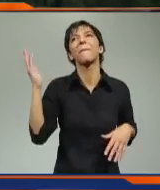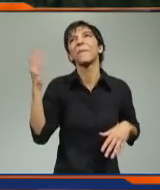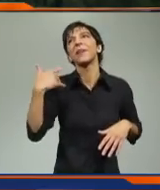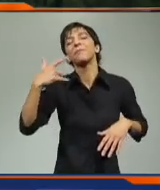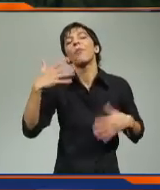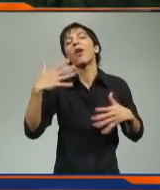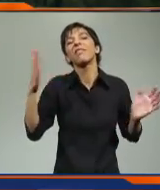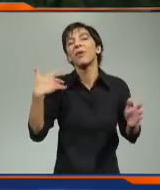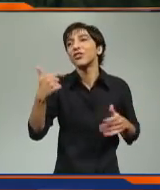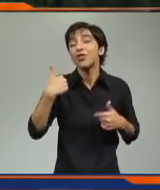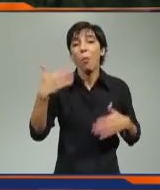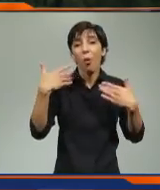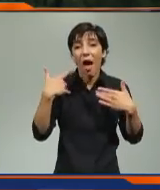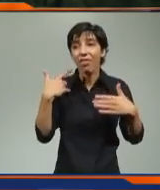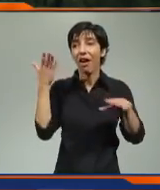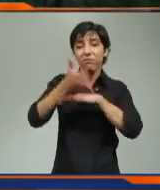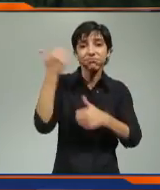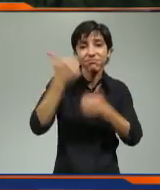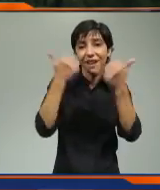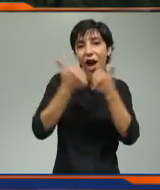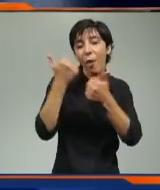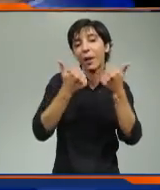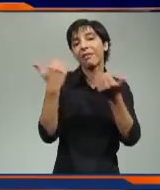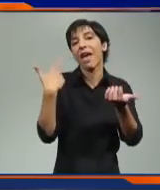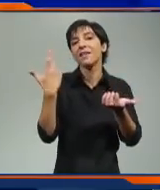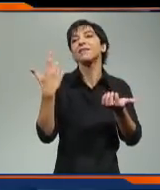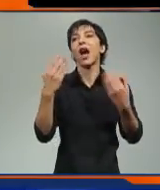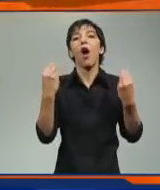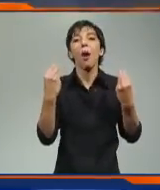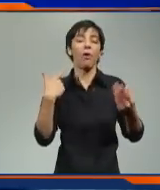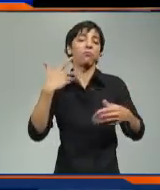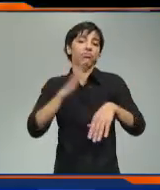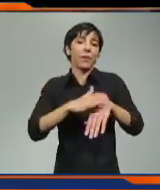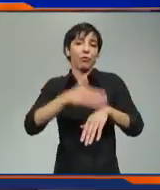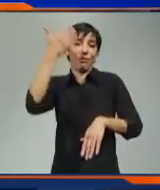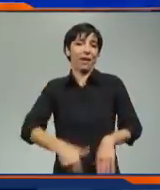competencia o tener un cierto nivel es todo irresponsabilidad del atleta.